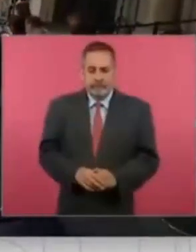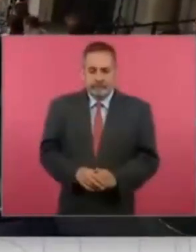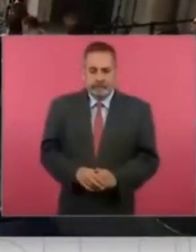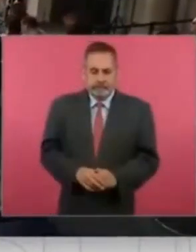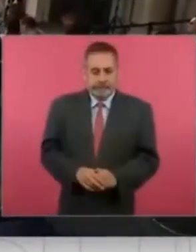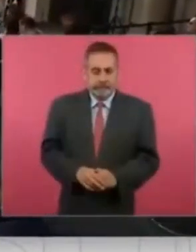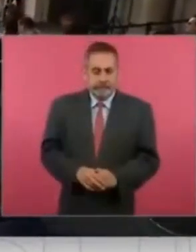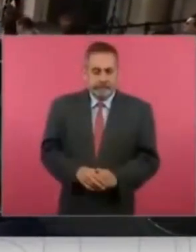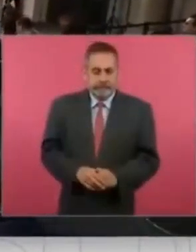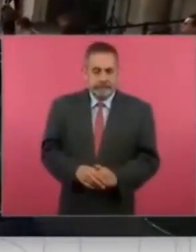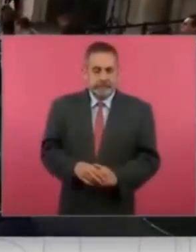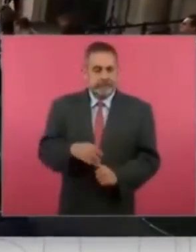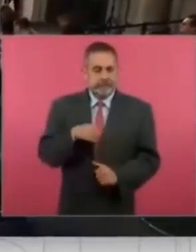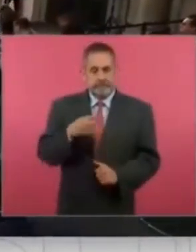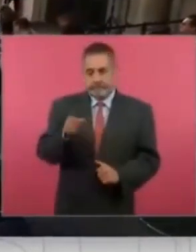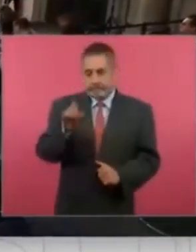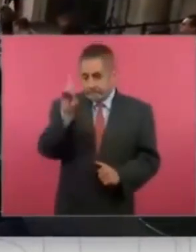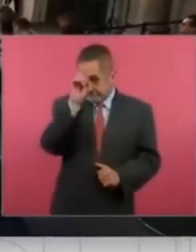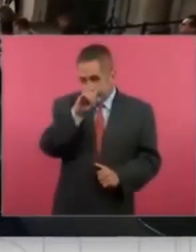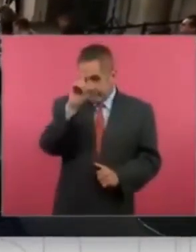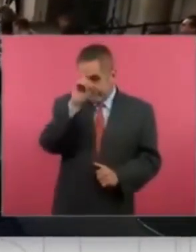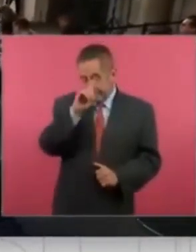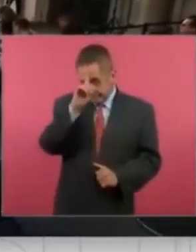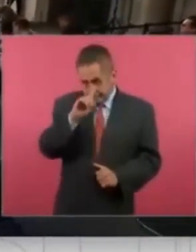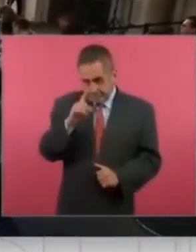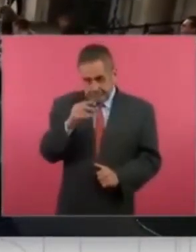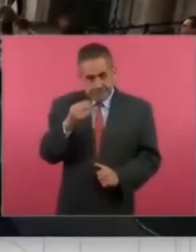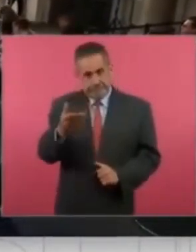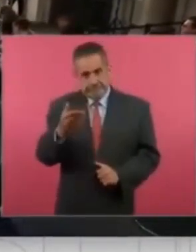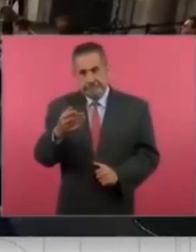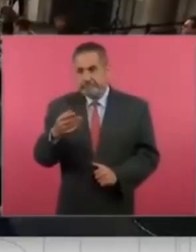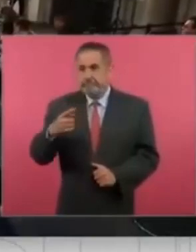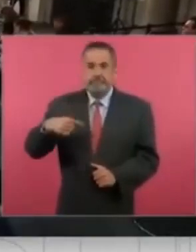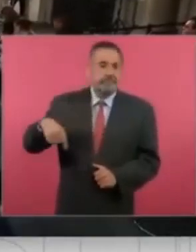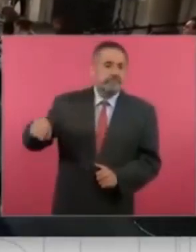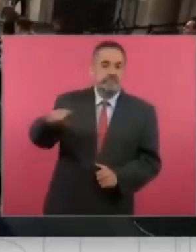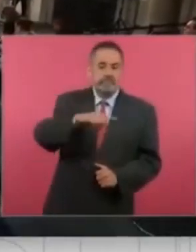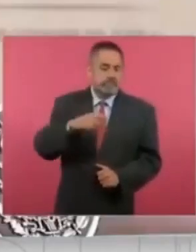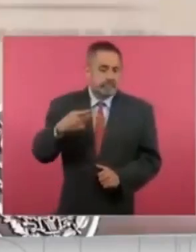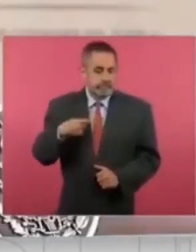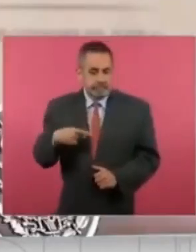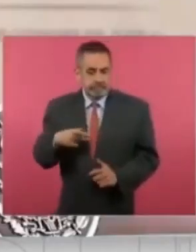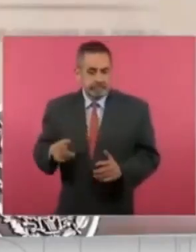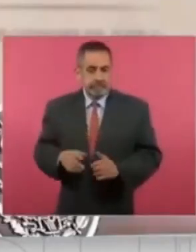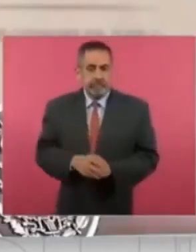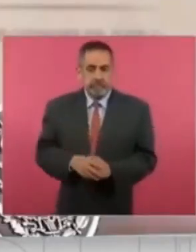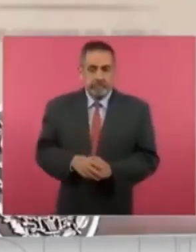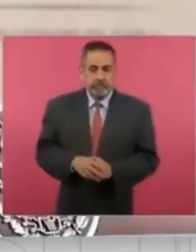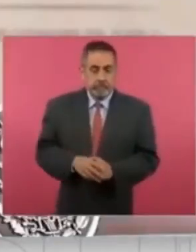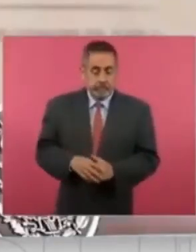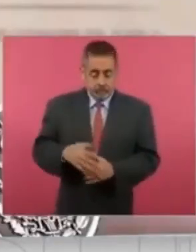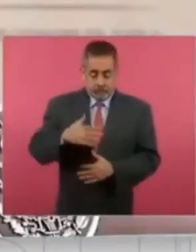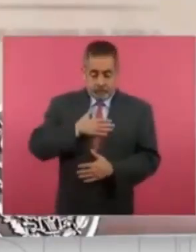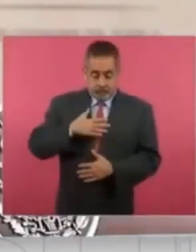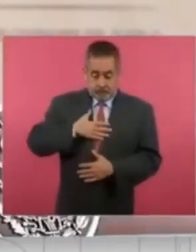Y la recomendación que yo voy a hacer cuando